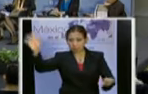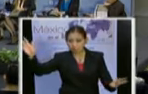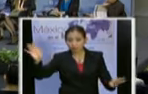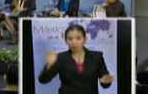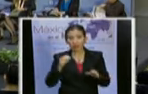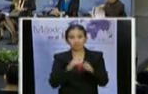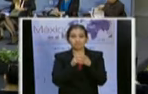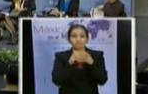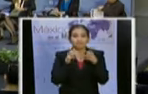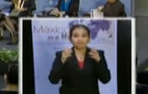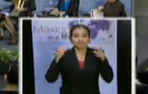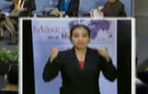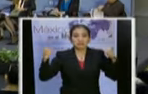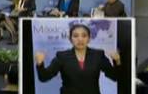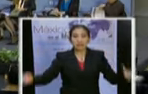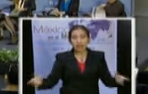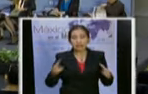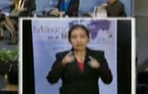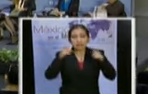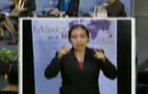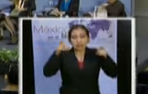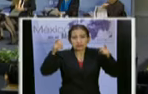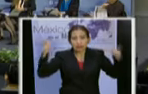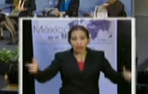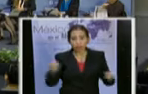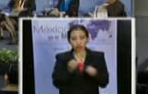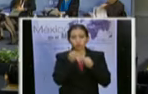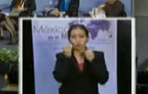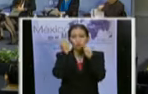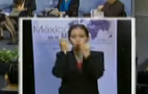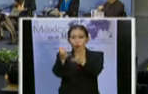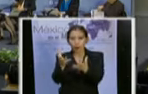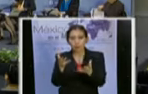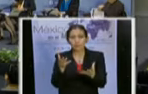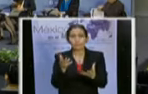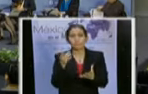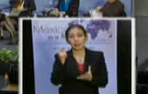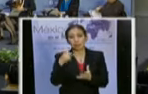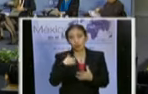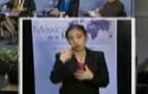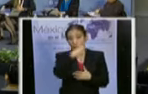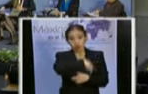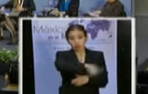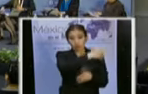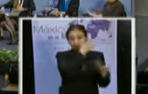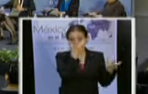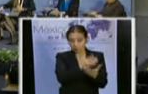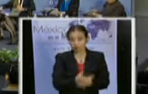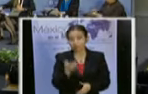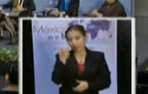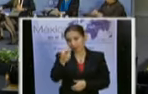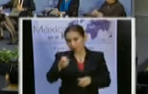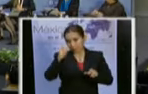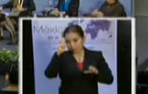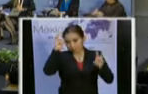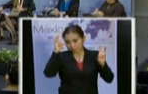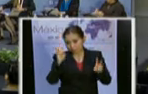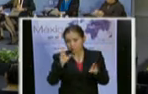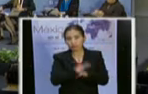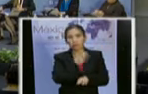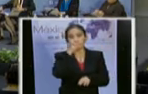es de verdad, grande la aportación que ellos realizan. Y en ese sentido,